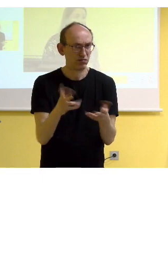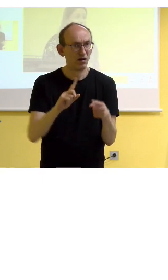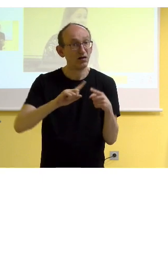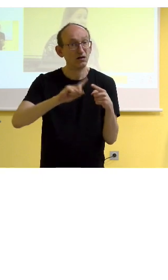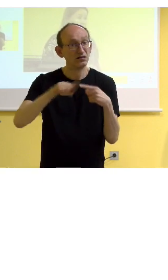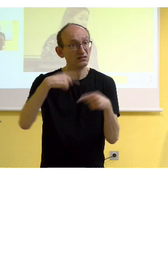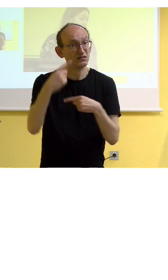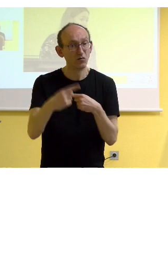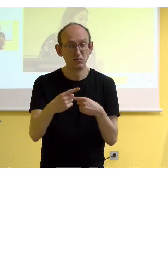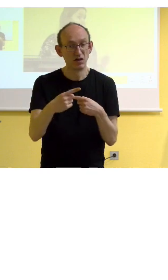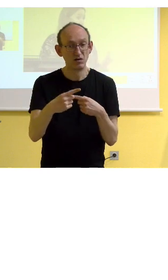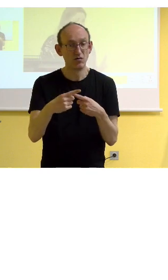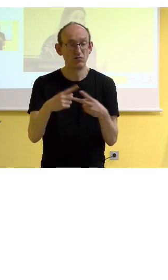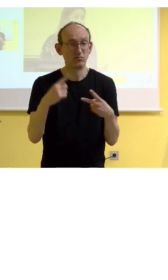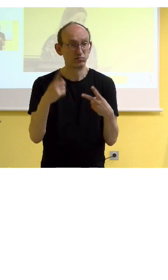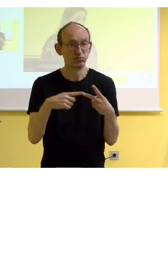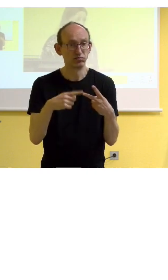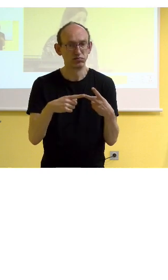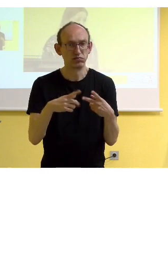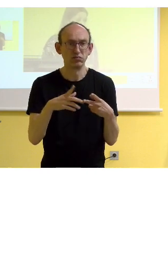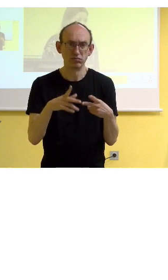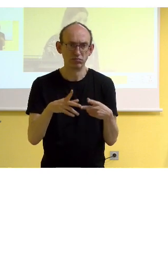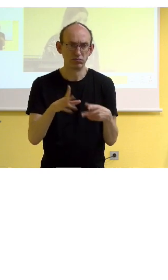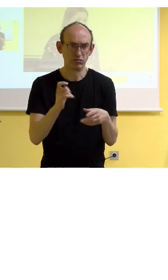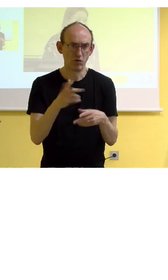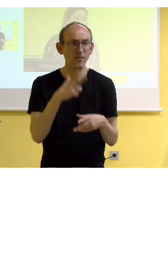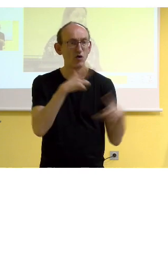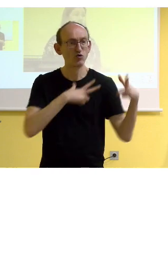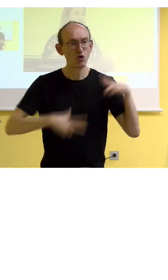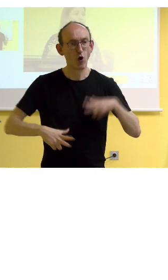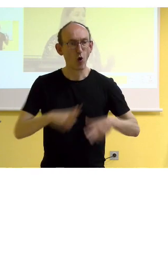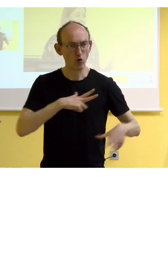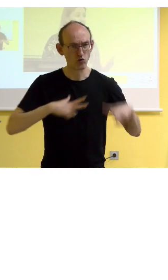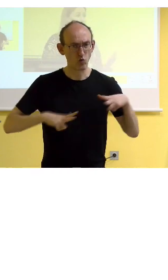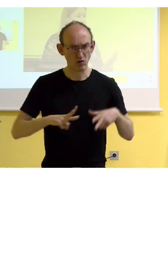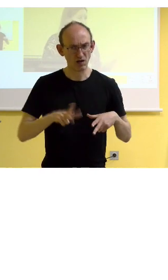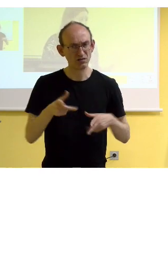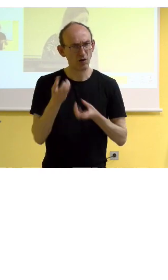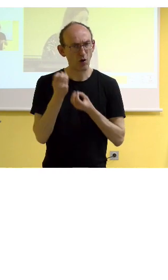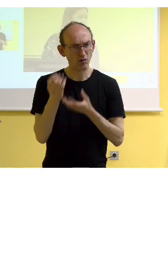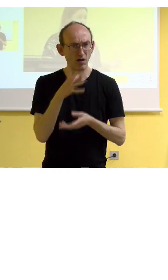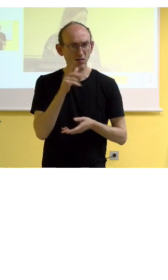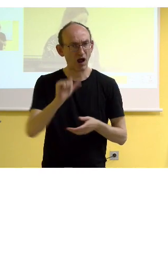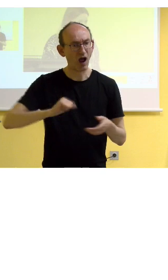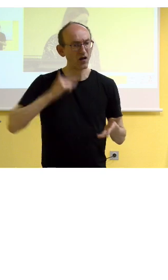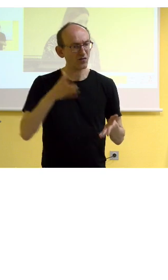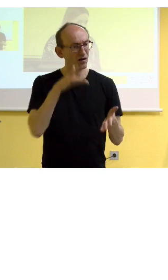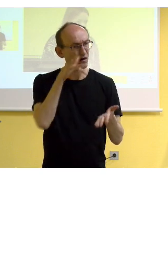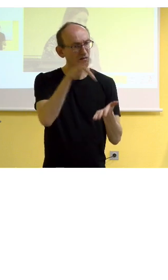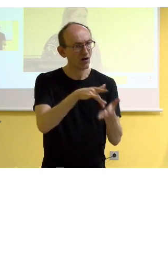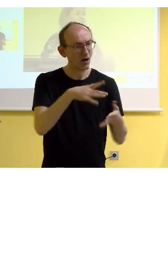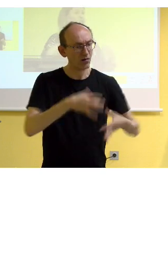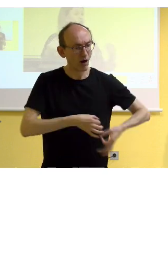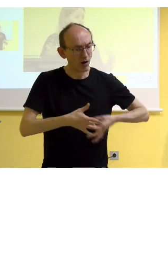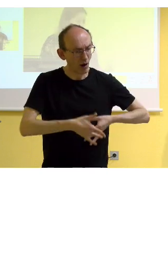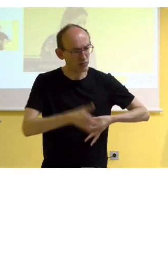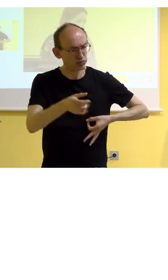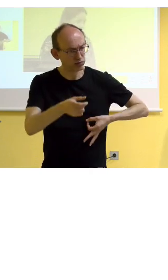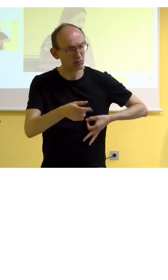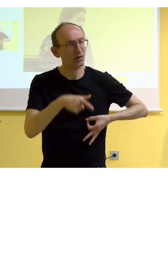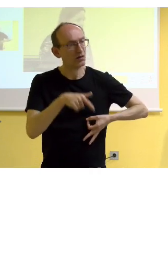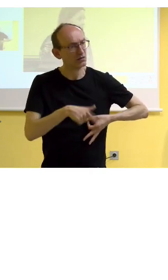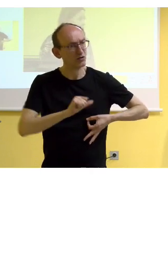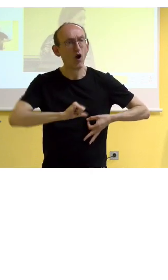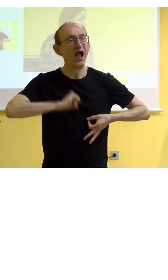secundarios la verdad es que son pocos, pero son hormonas y eso hay que contárselo. Os he contado que hay que ir a un quirófano para ir a una extracción de óvulos, entonces no deja de